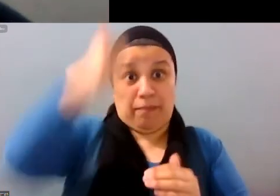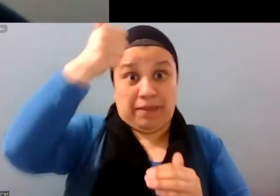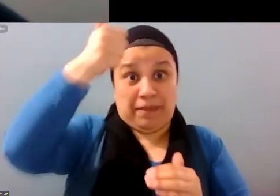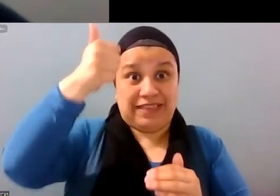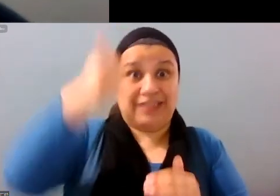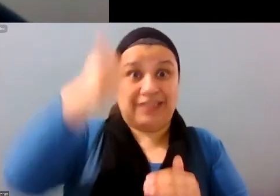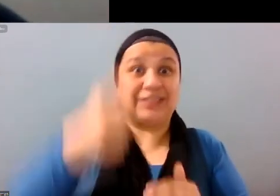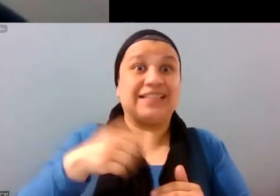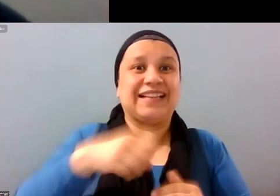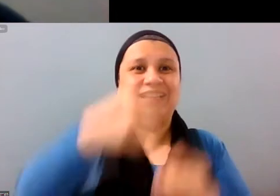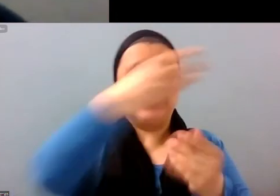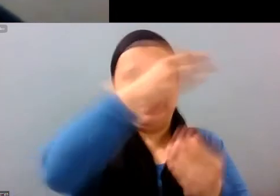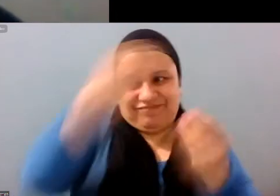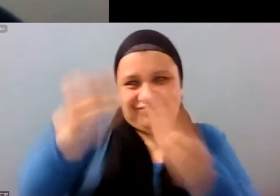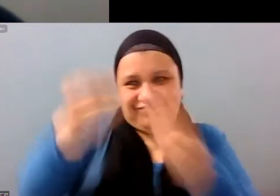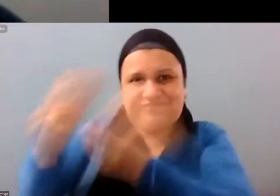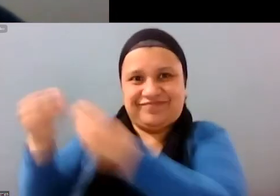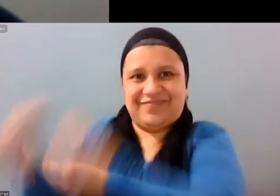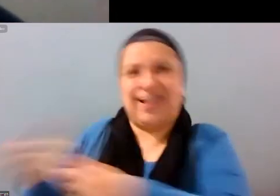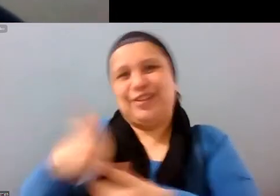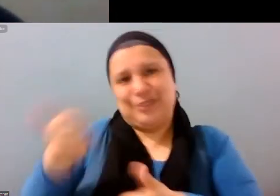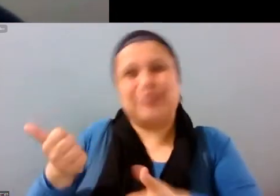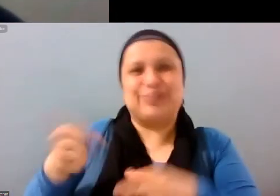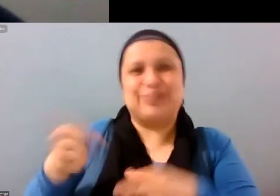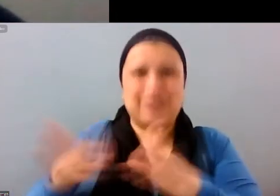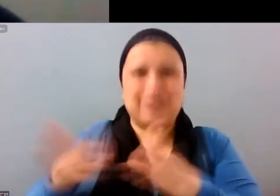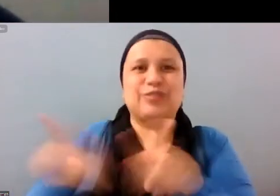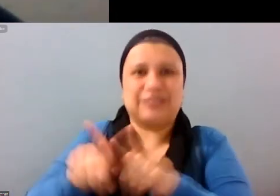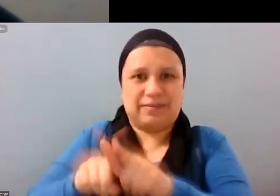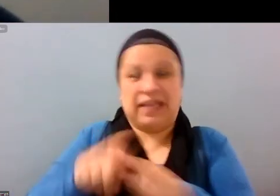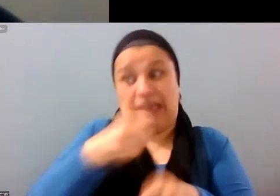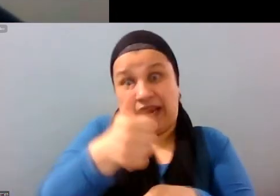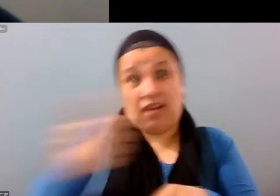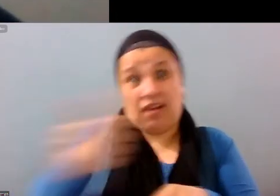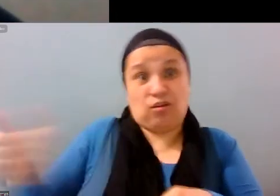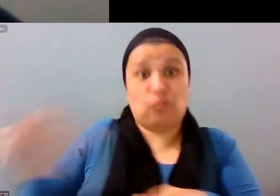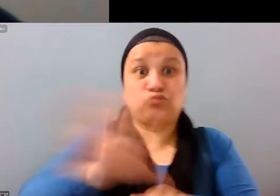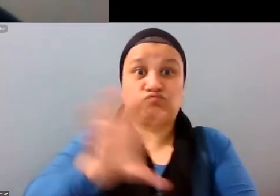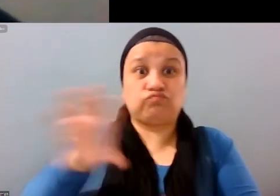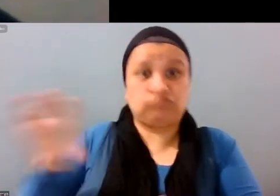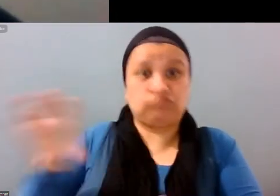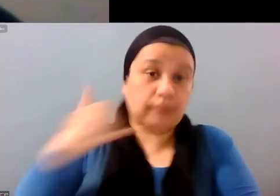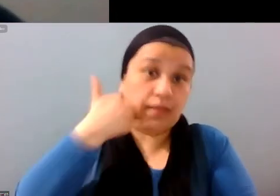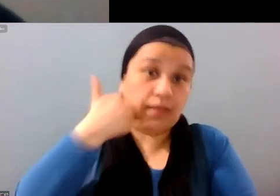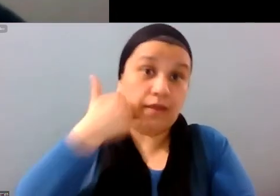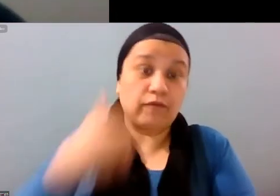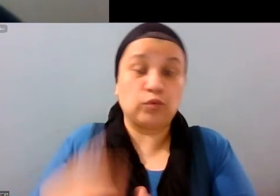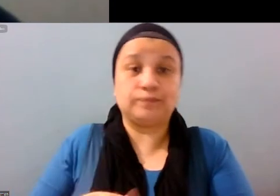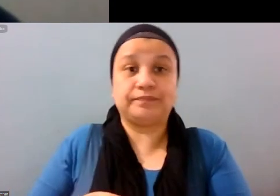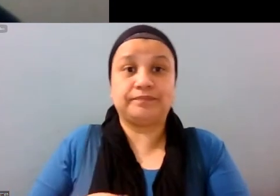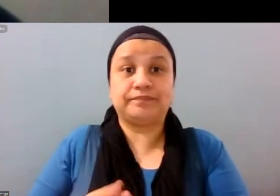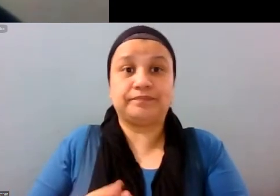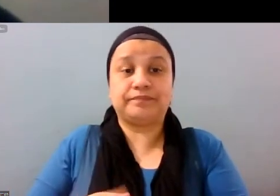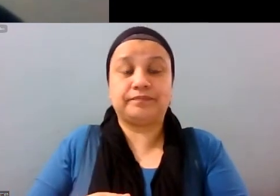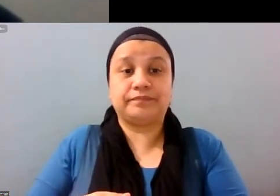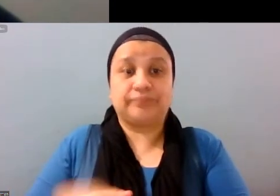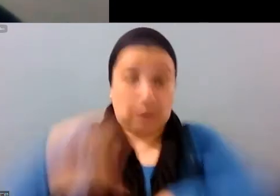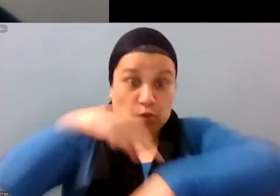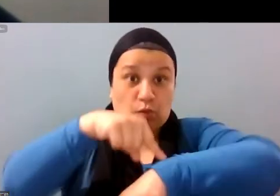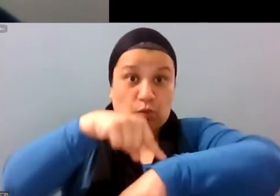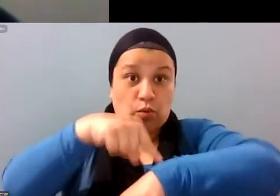uno de los demás hermanos ¿verdad? para que cada uno tuviera su teléfono y que a las horas de que cada uno